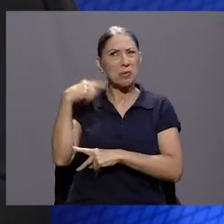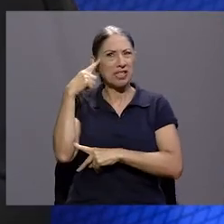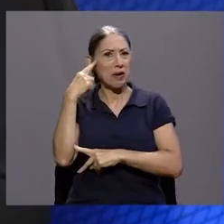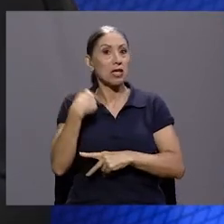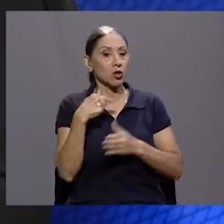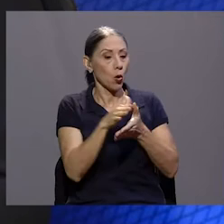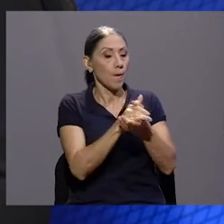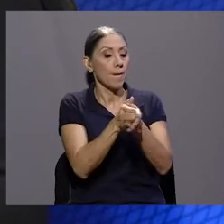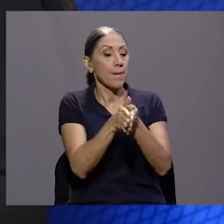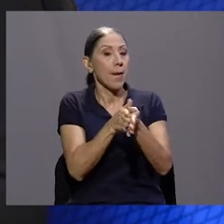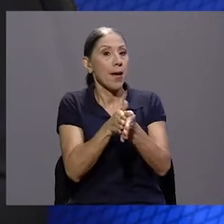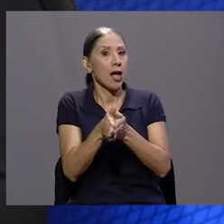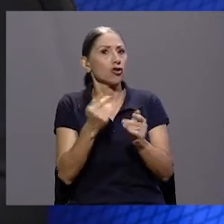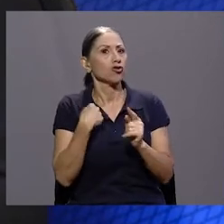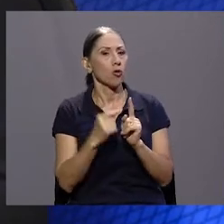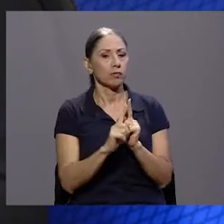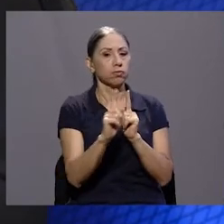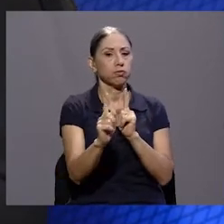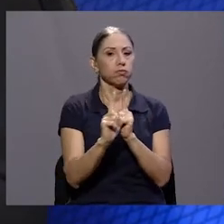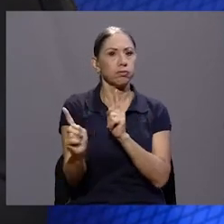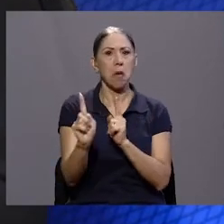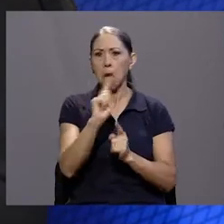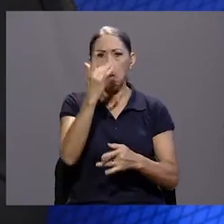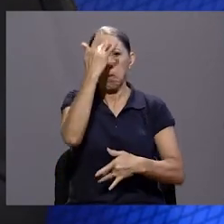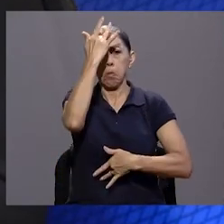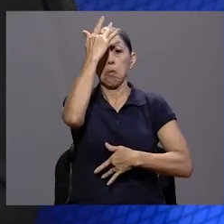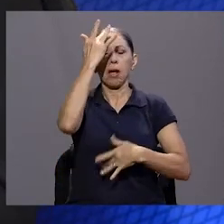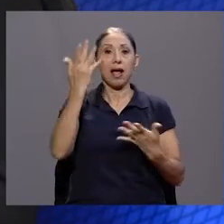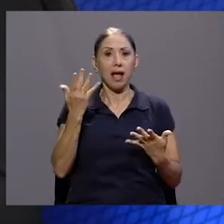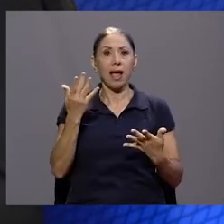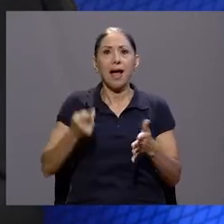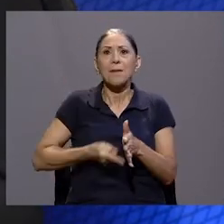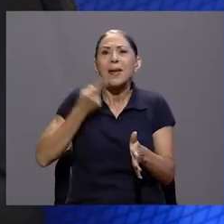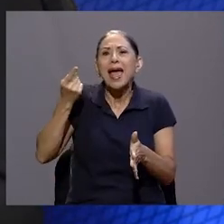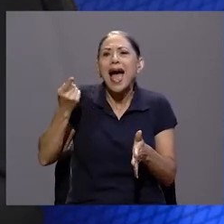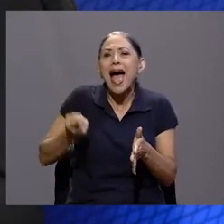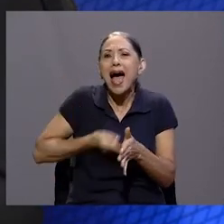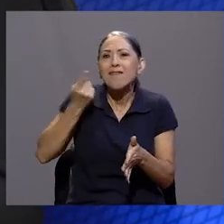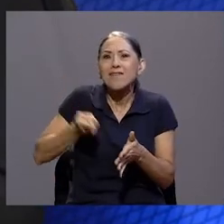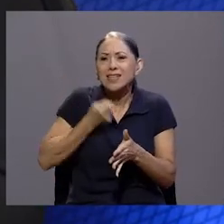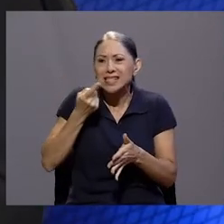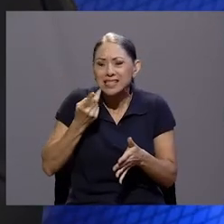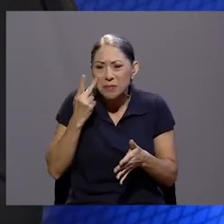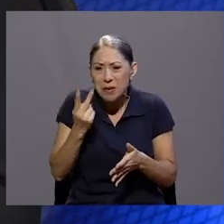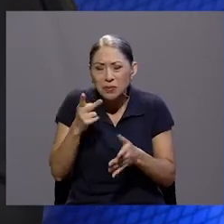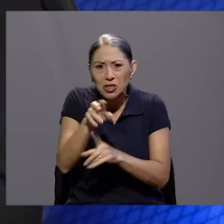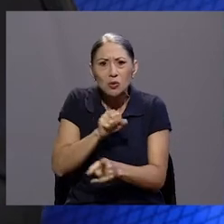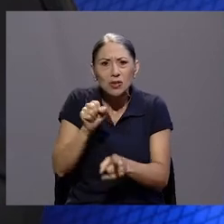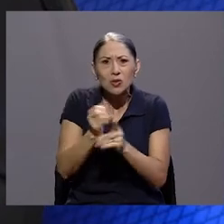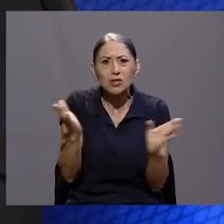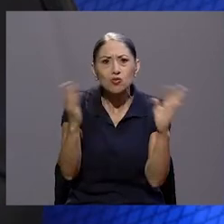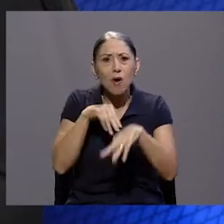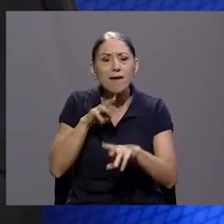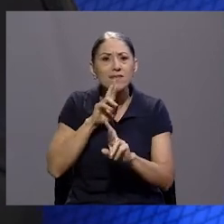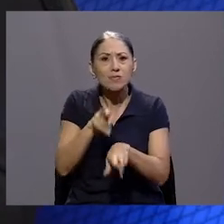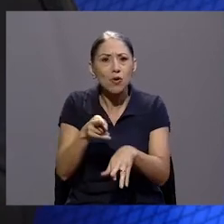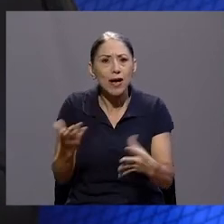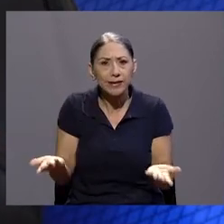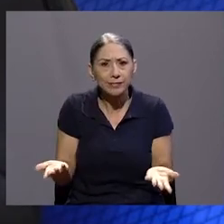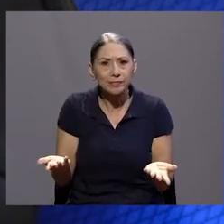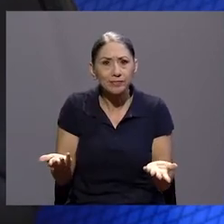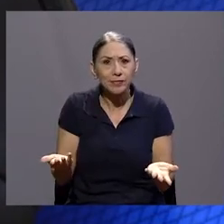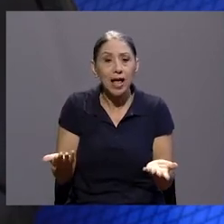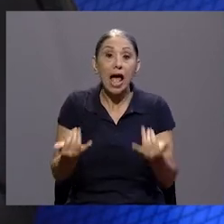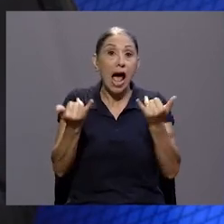alguien no me contagio pero cada vez encontramos más situaciones donde a veces creemos no tener respuestas porque se nos cambian incluso ahora se